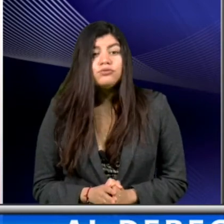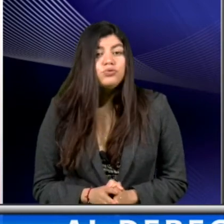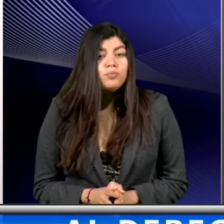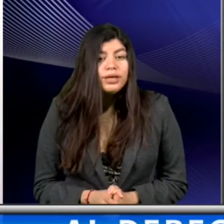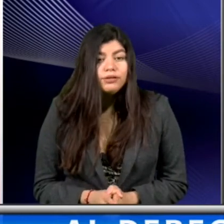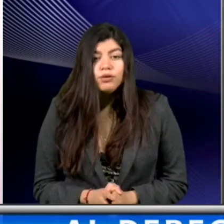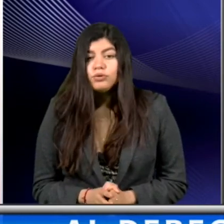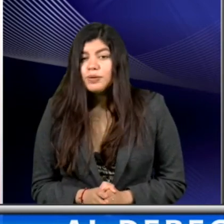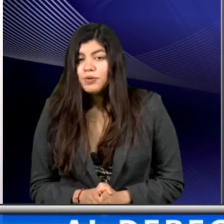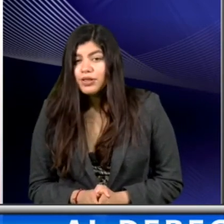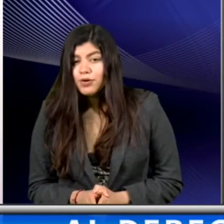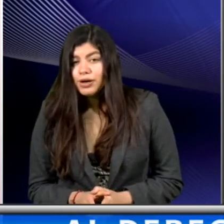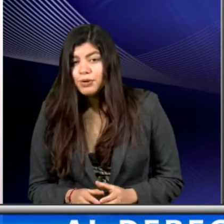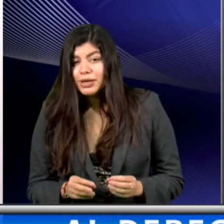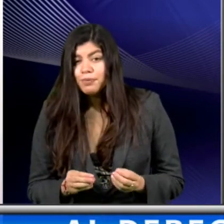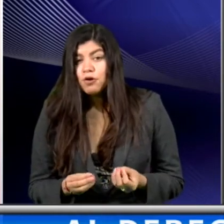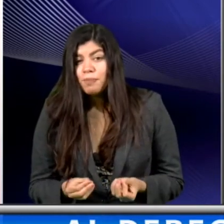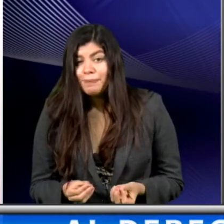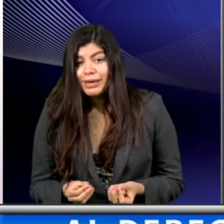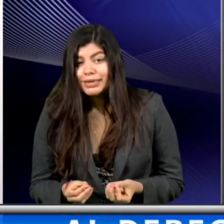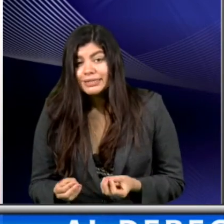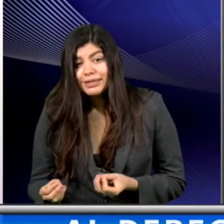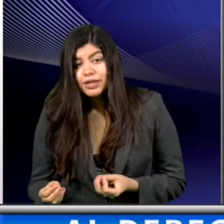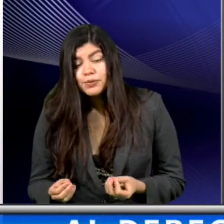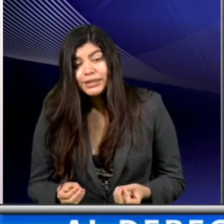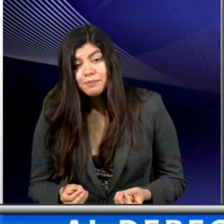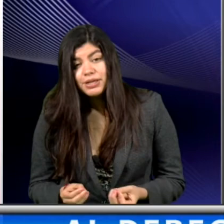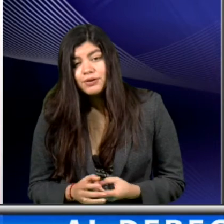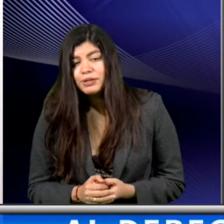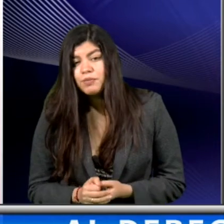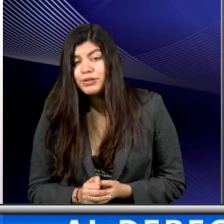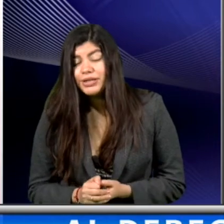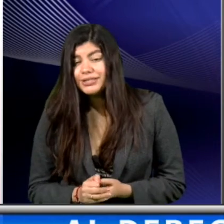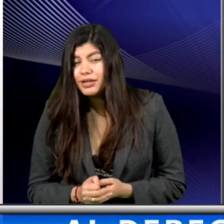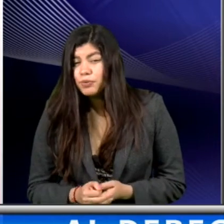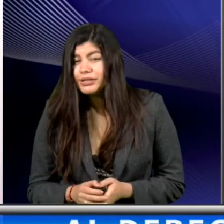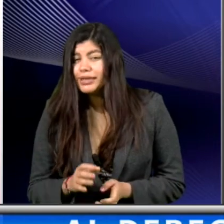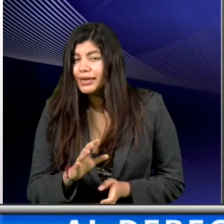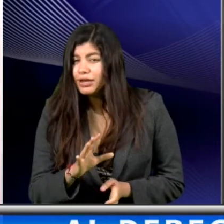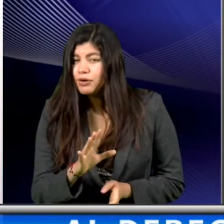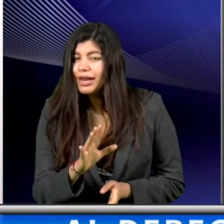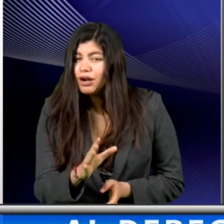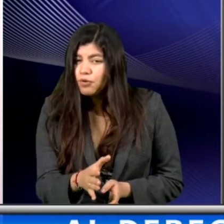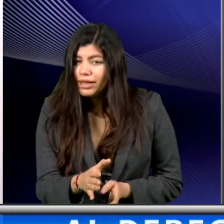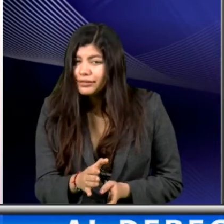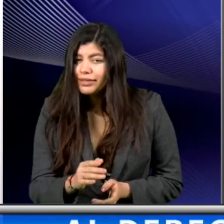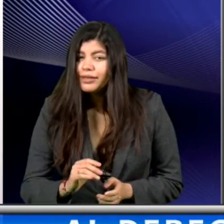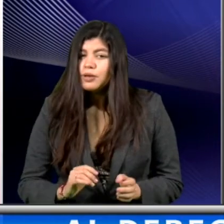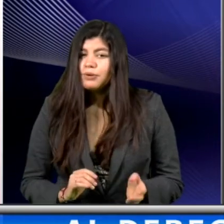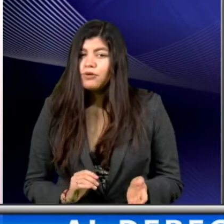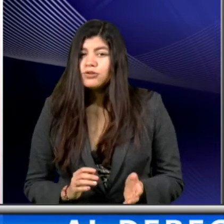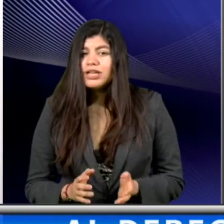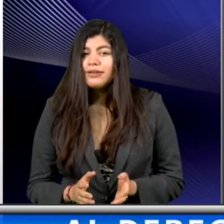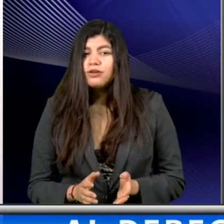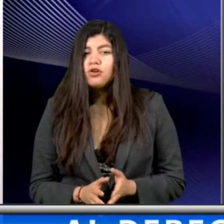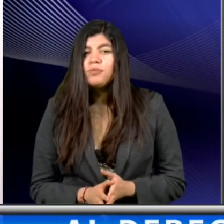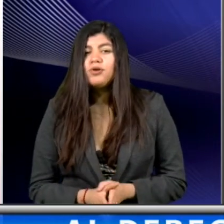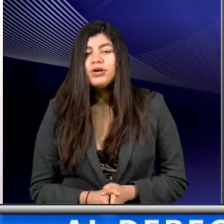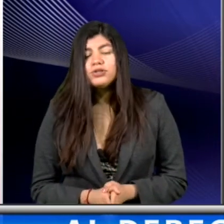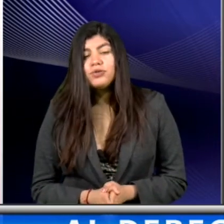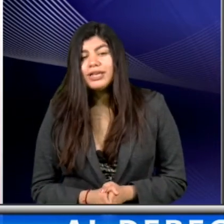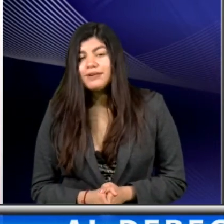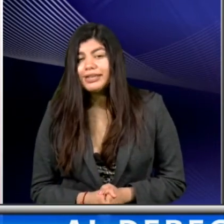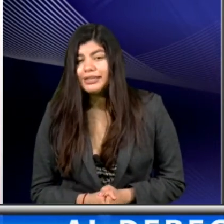está consumiendo algún tipo de droga, o por ejemplo los papás que nos están viendo en este momento y que se dan cuenta que el hijo en algo anda, pero no saben